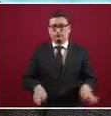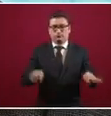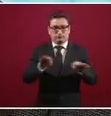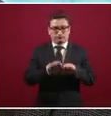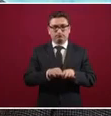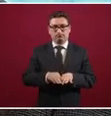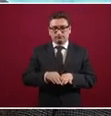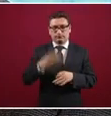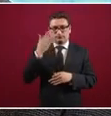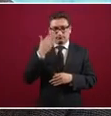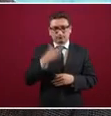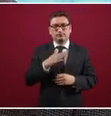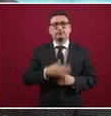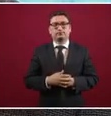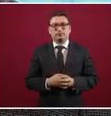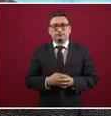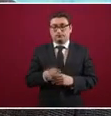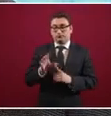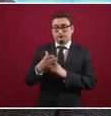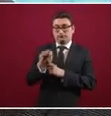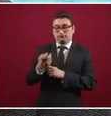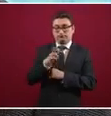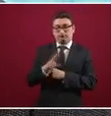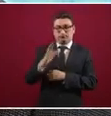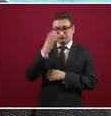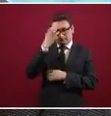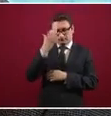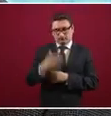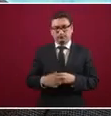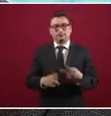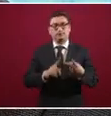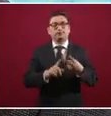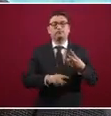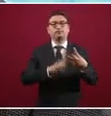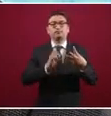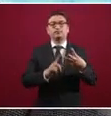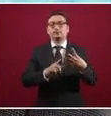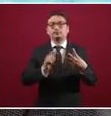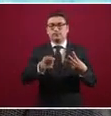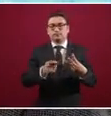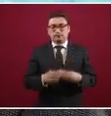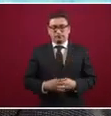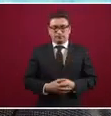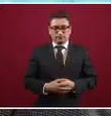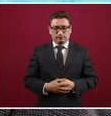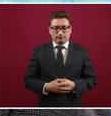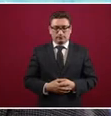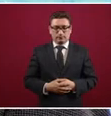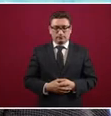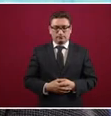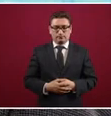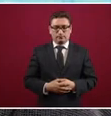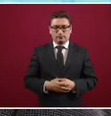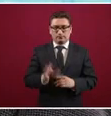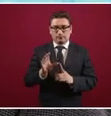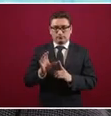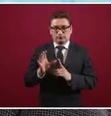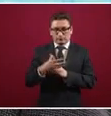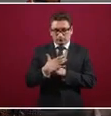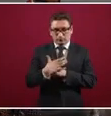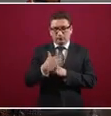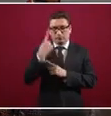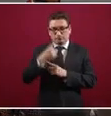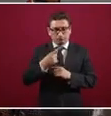de las competencias de este comité tercera se hará una invitación oficial al comité contra la desaparición